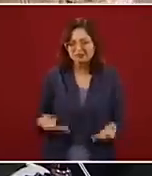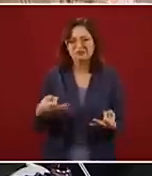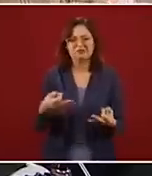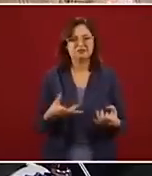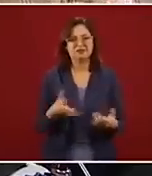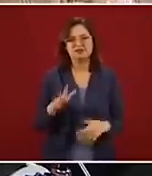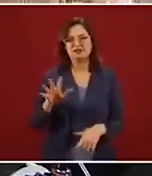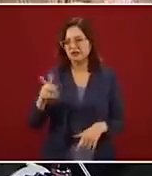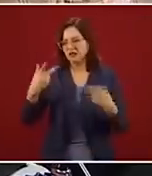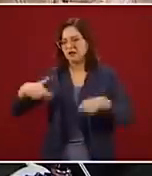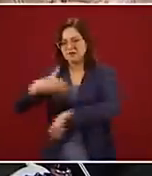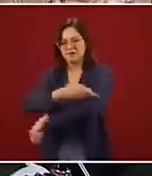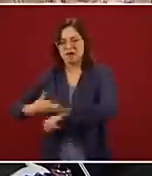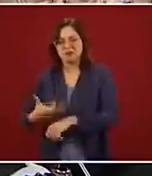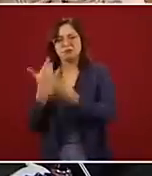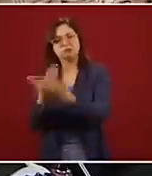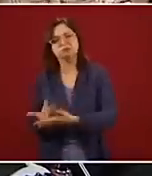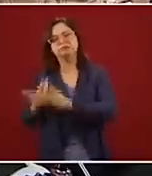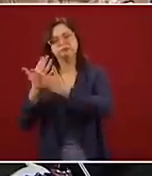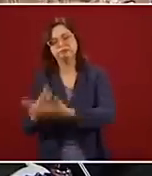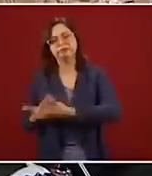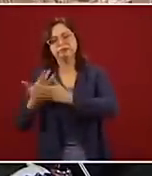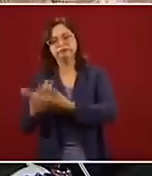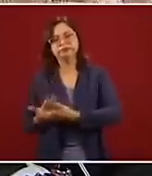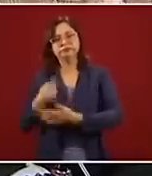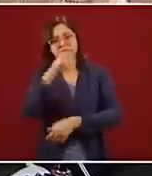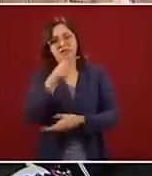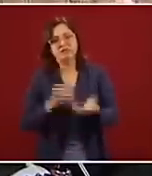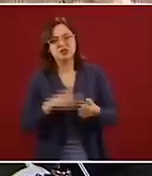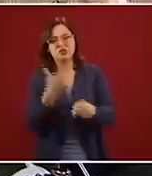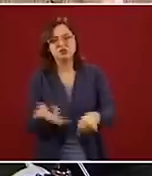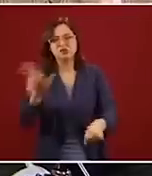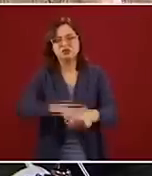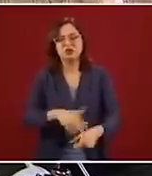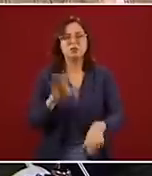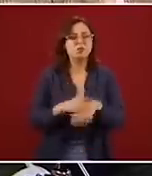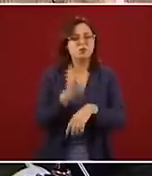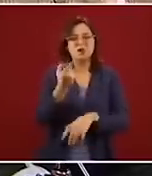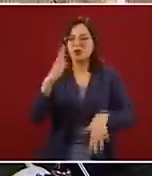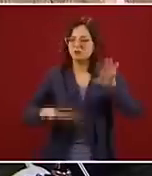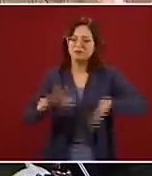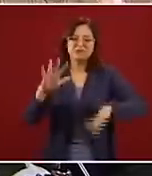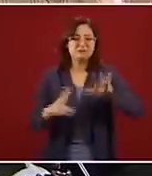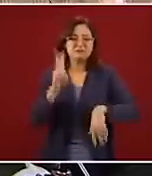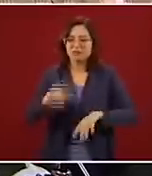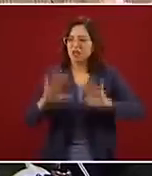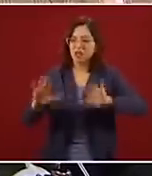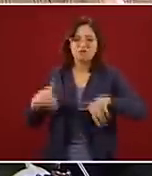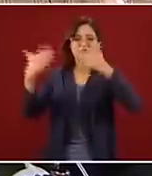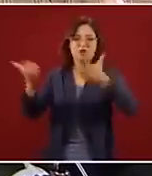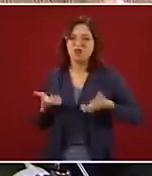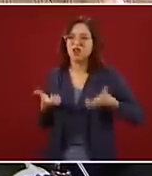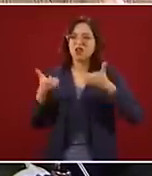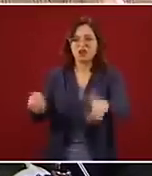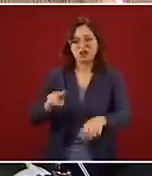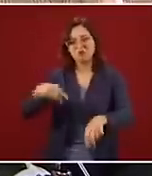principalmente de los familiares también que van y asisten a una persona que se hospitaliza, ya que luego están literalmente en la calle Digo,